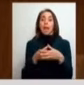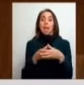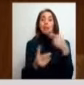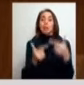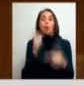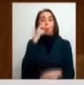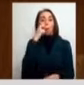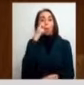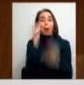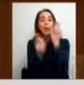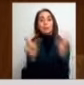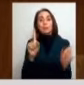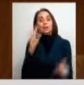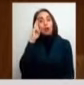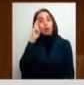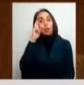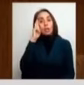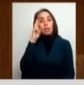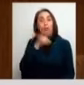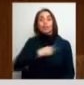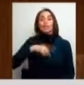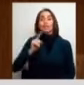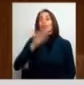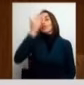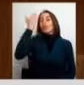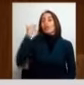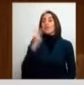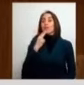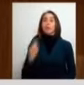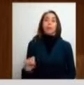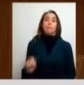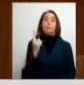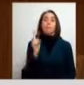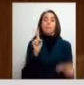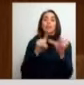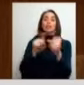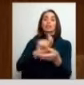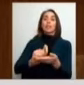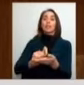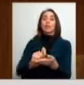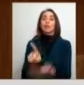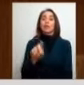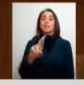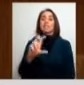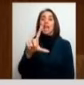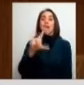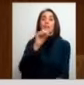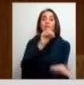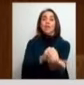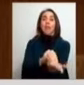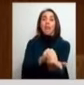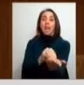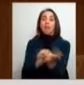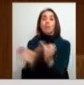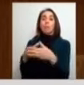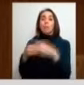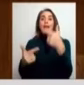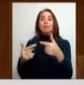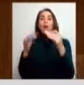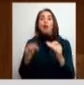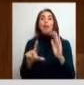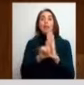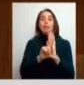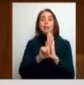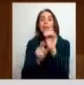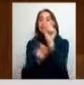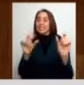recuerdan porque no estábamos ahí fue el primero en inscribirse en los registros electorales legalmente en un escenario de legítima desconfianza